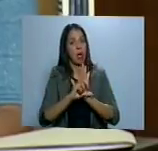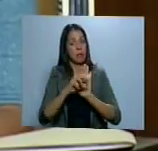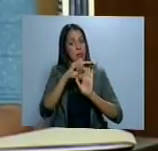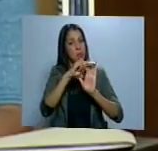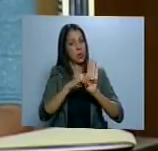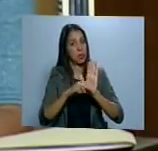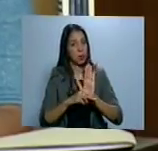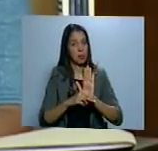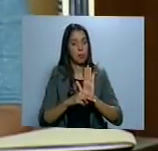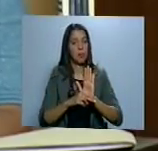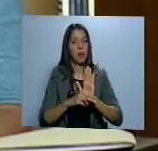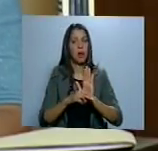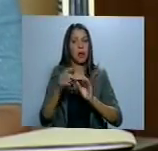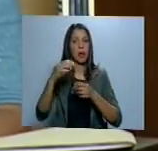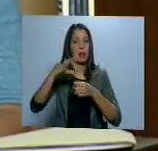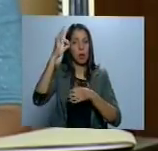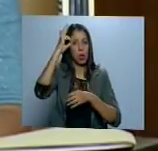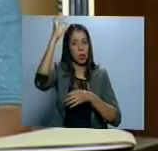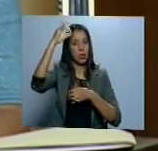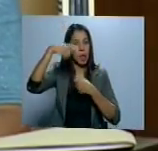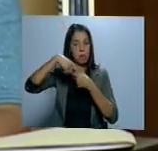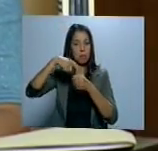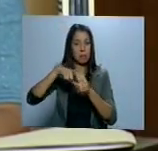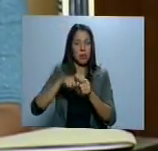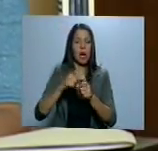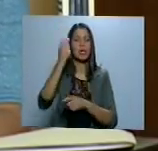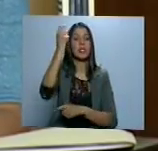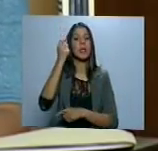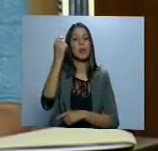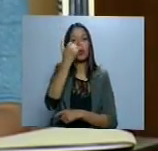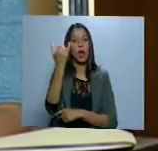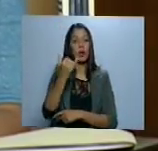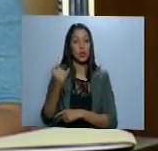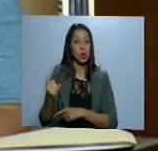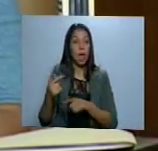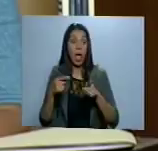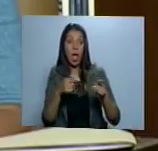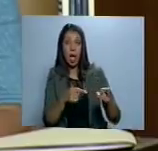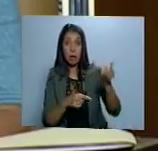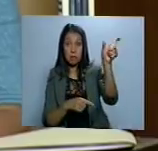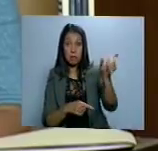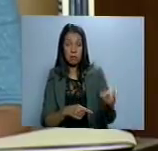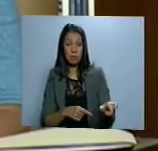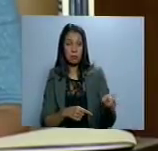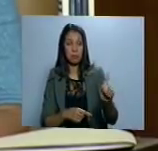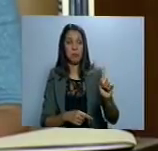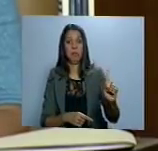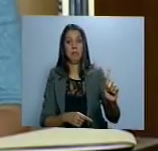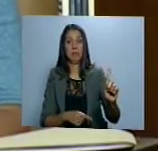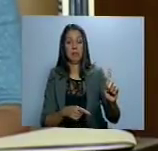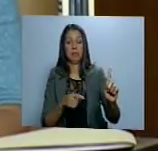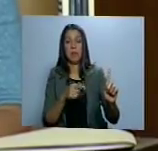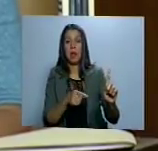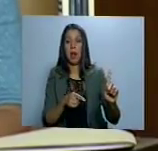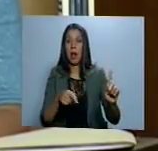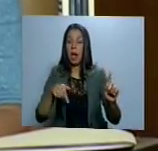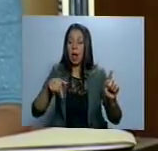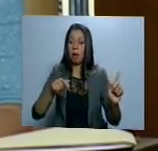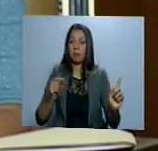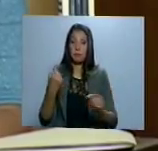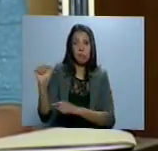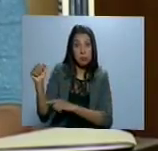Consejo Legislativo del Estado Zulia. Y se volvió, por decisión de esta Asamblea